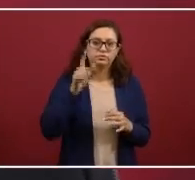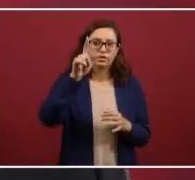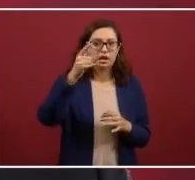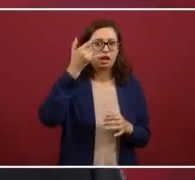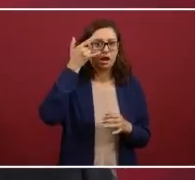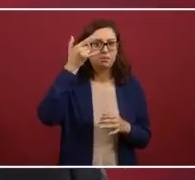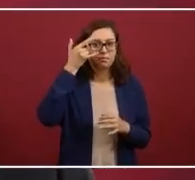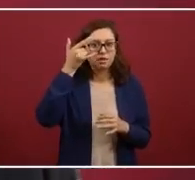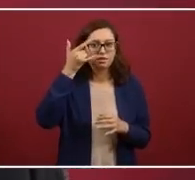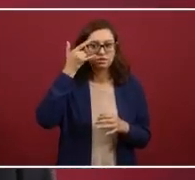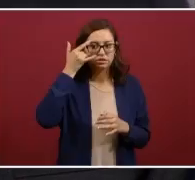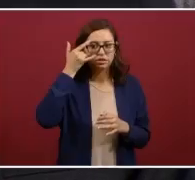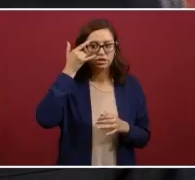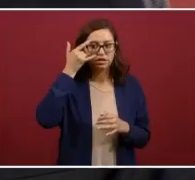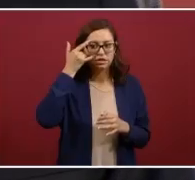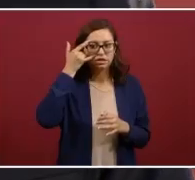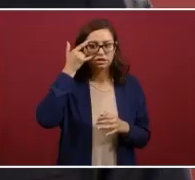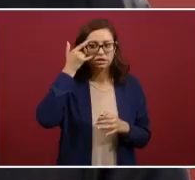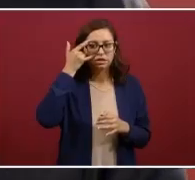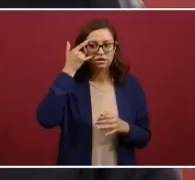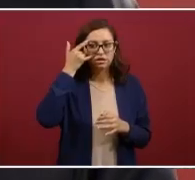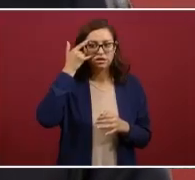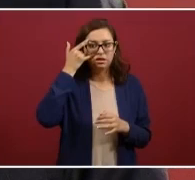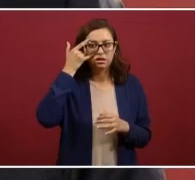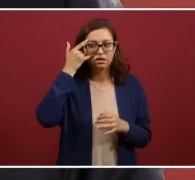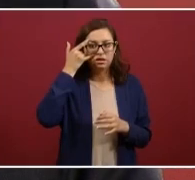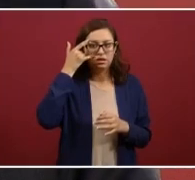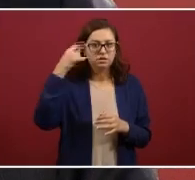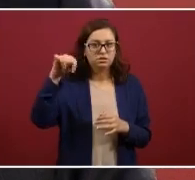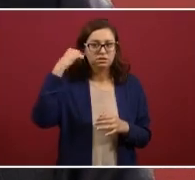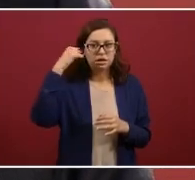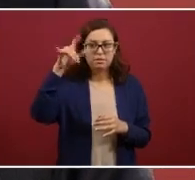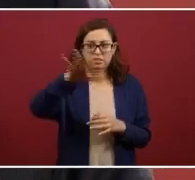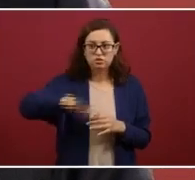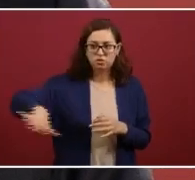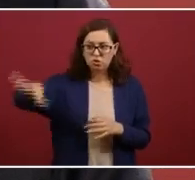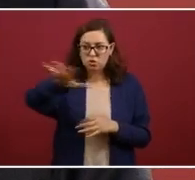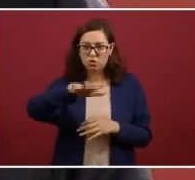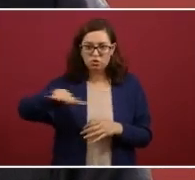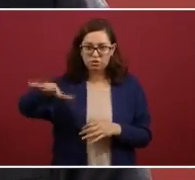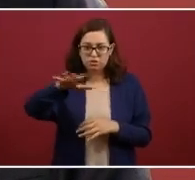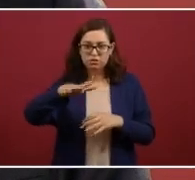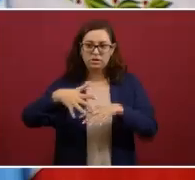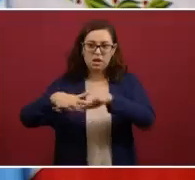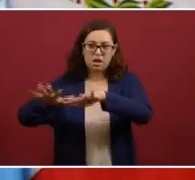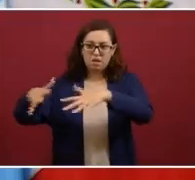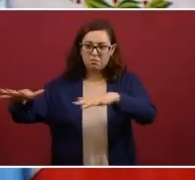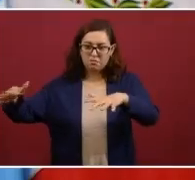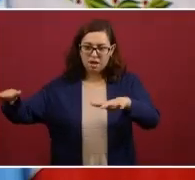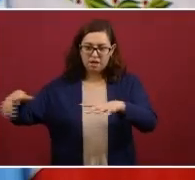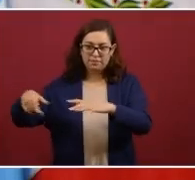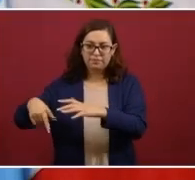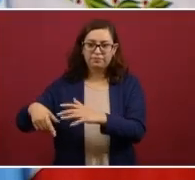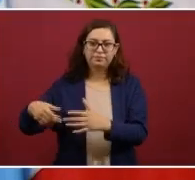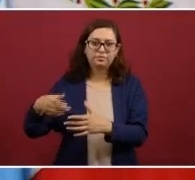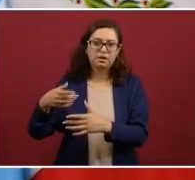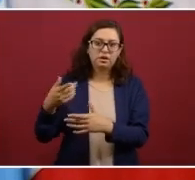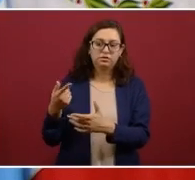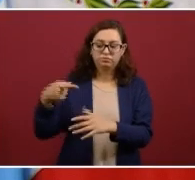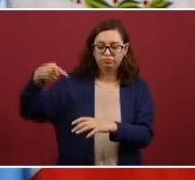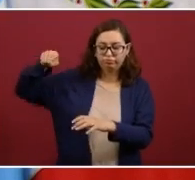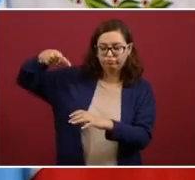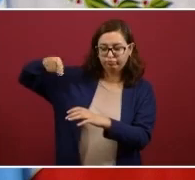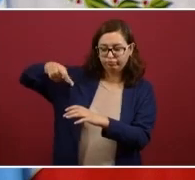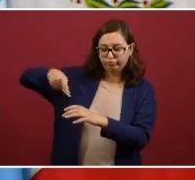Campeche y de Tabasco, lo que se explota en los